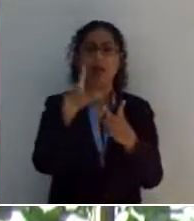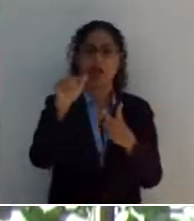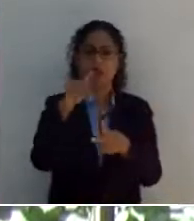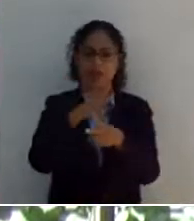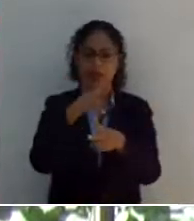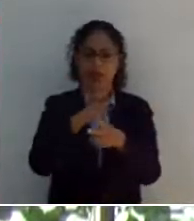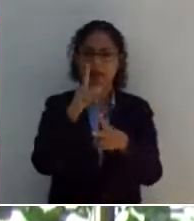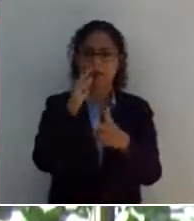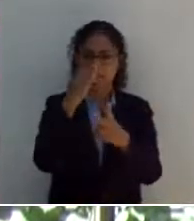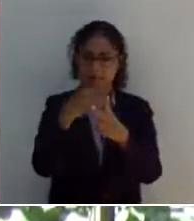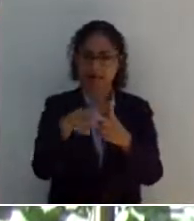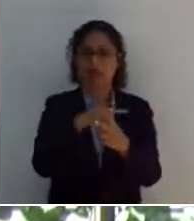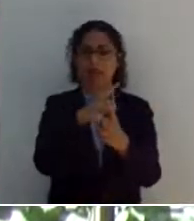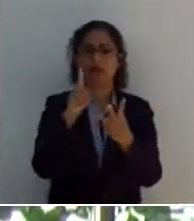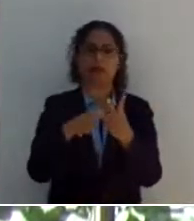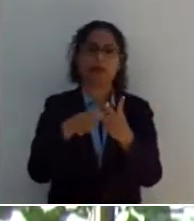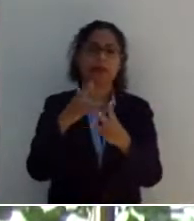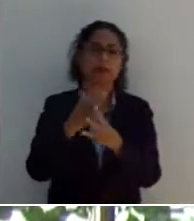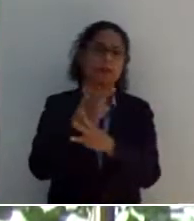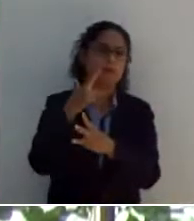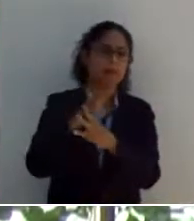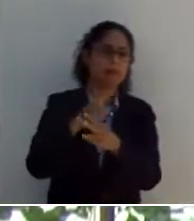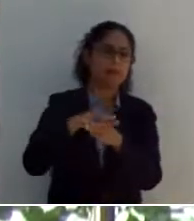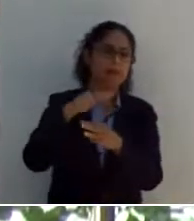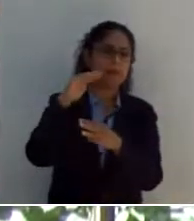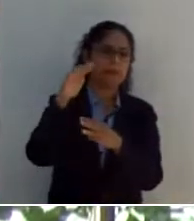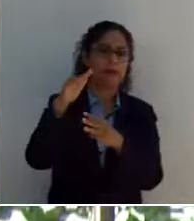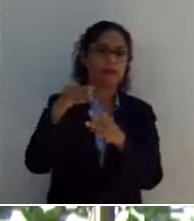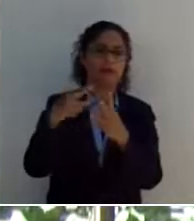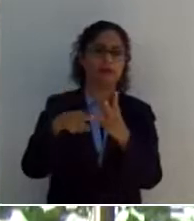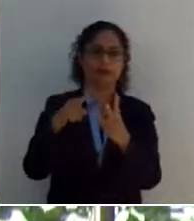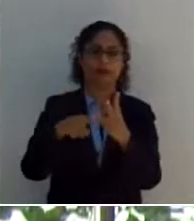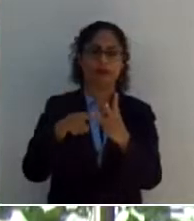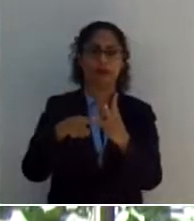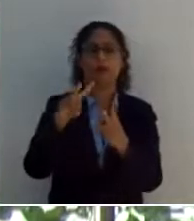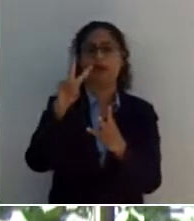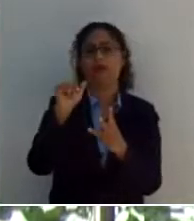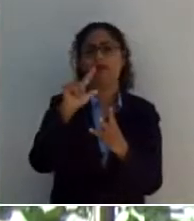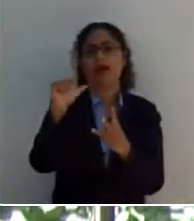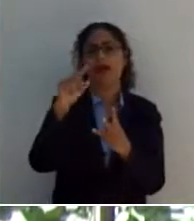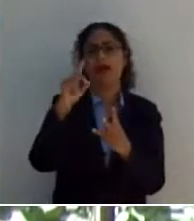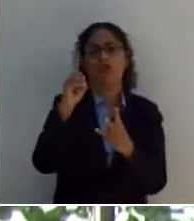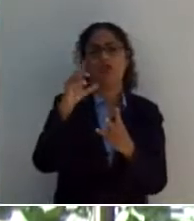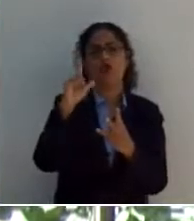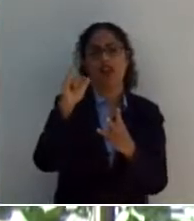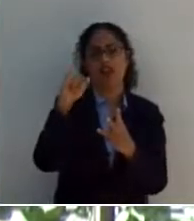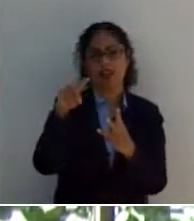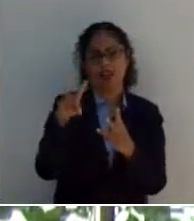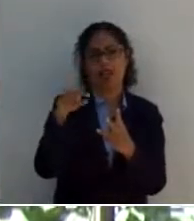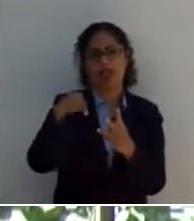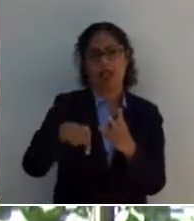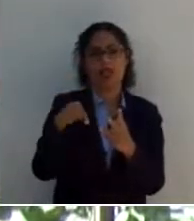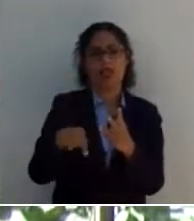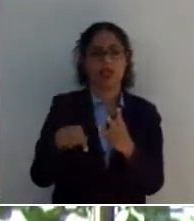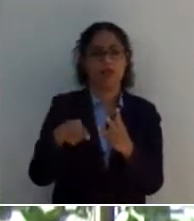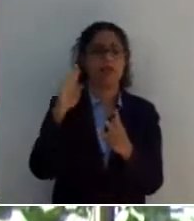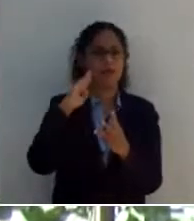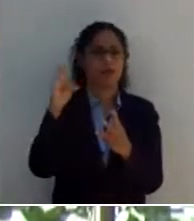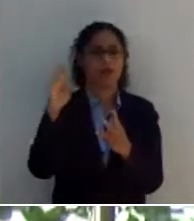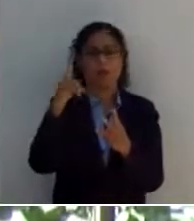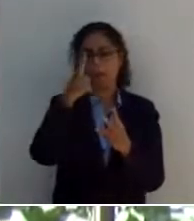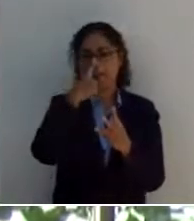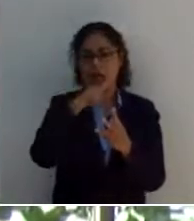Piedad, y mi reto mayor es terminar el cuartel Valladolid aquí en la capital, para